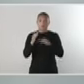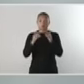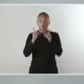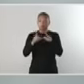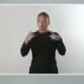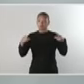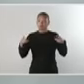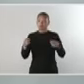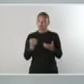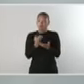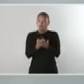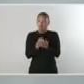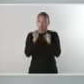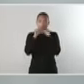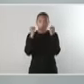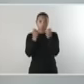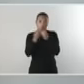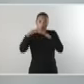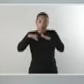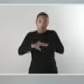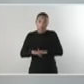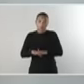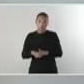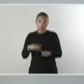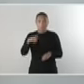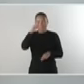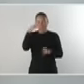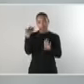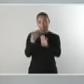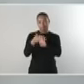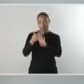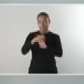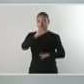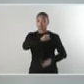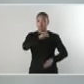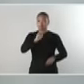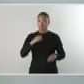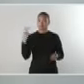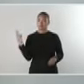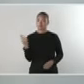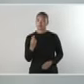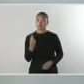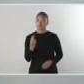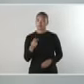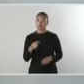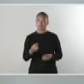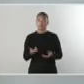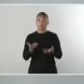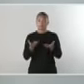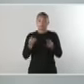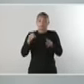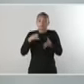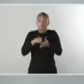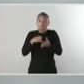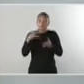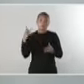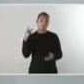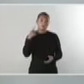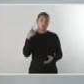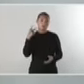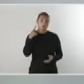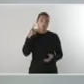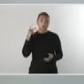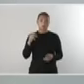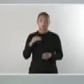y social para combatir estos males es necesario que implementemos políticas de